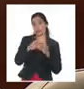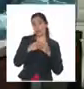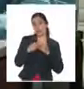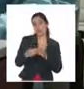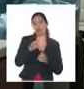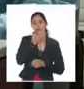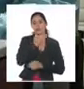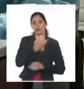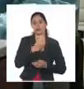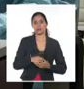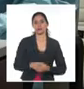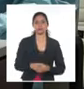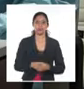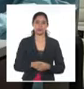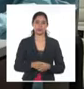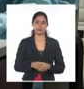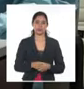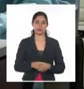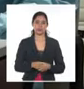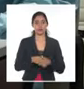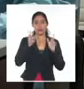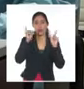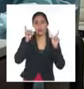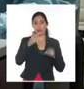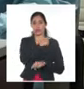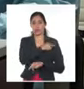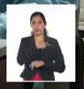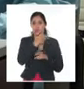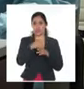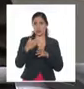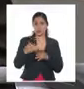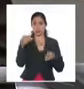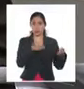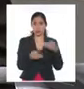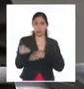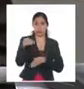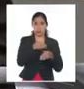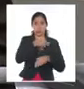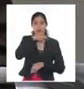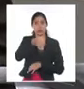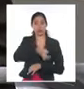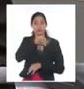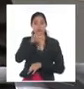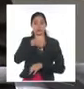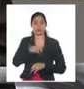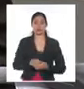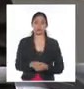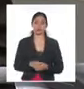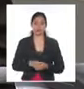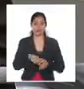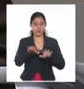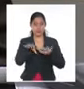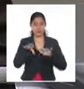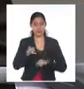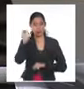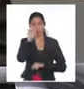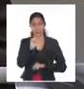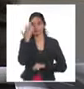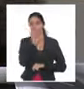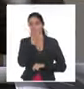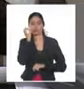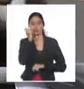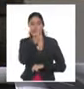Revolución Cubana. Sobre la política de cuadros también opinaron los participantes en el Pleno. El secretario de Organización, Roberto Morales